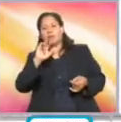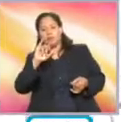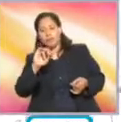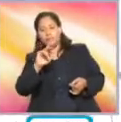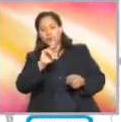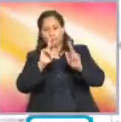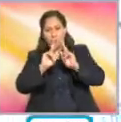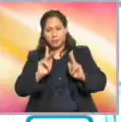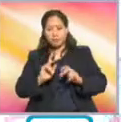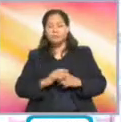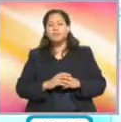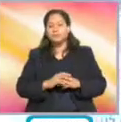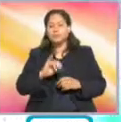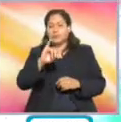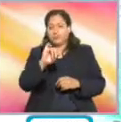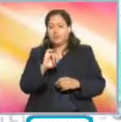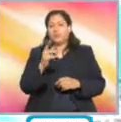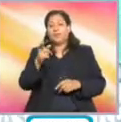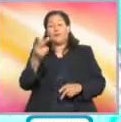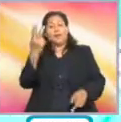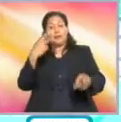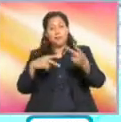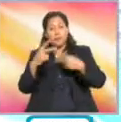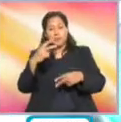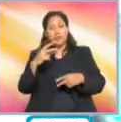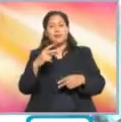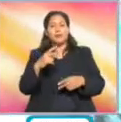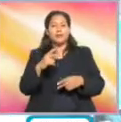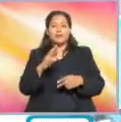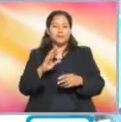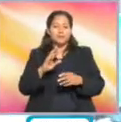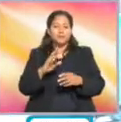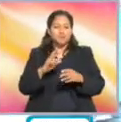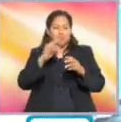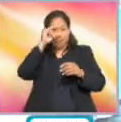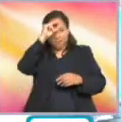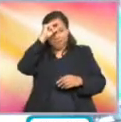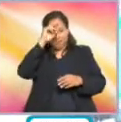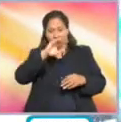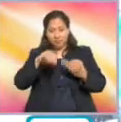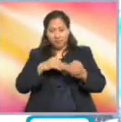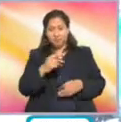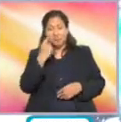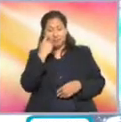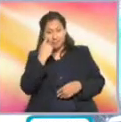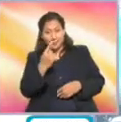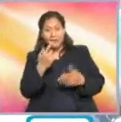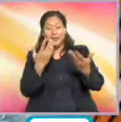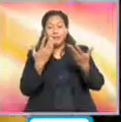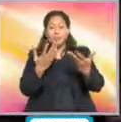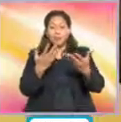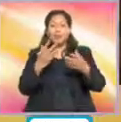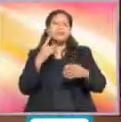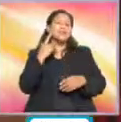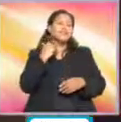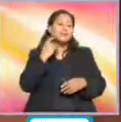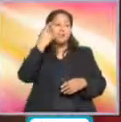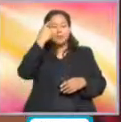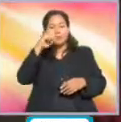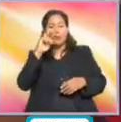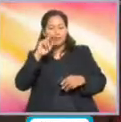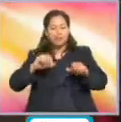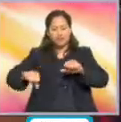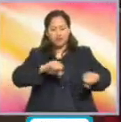muchas. Vino la crema innata. Miren nada más, tómenle las manos y el trapo para que